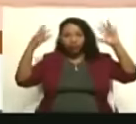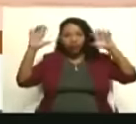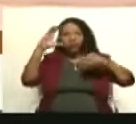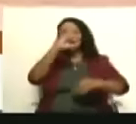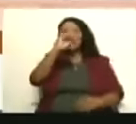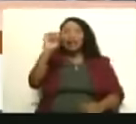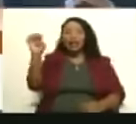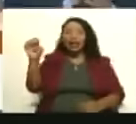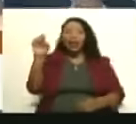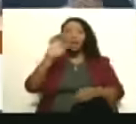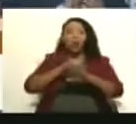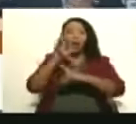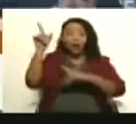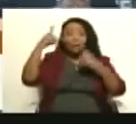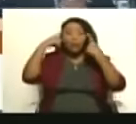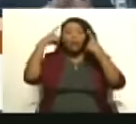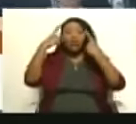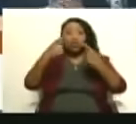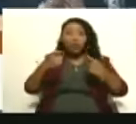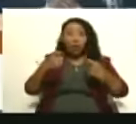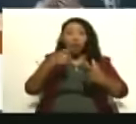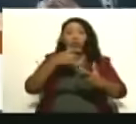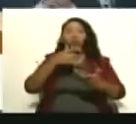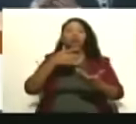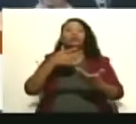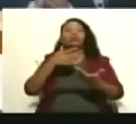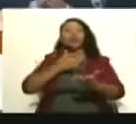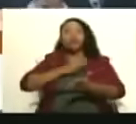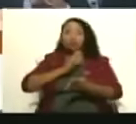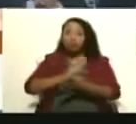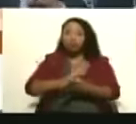por su capacidad, por su armonía,